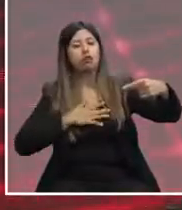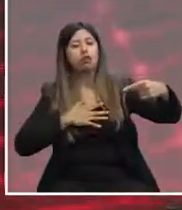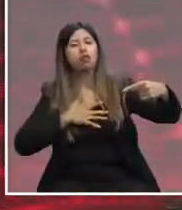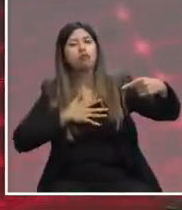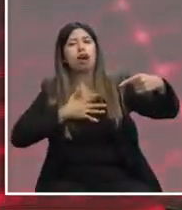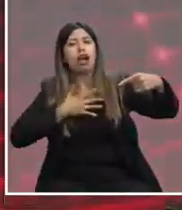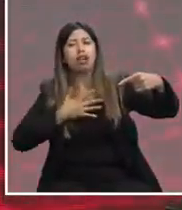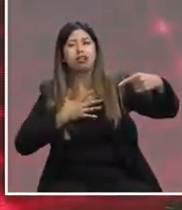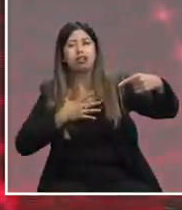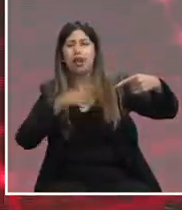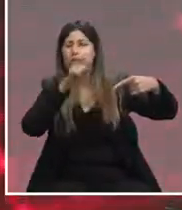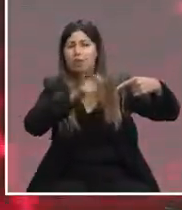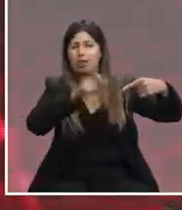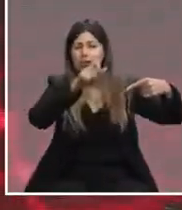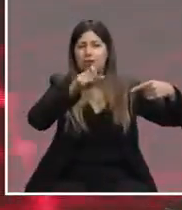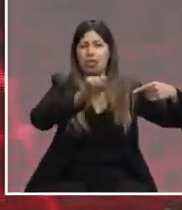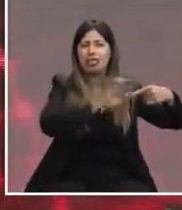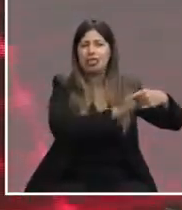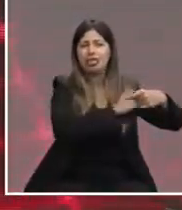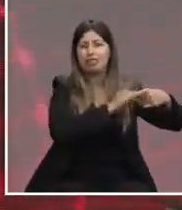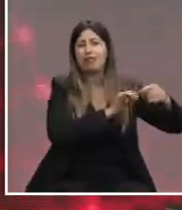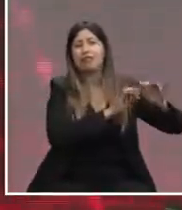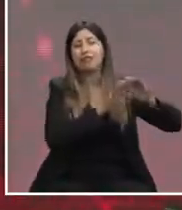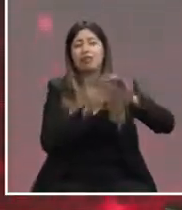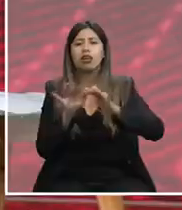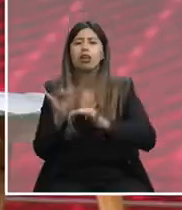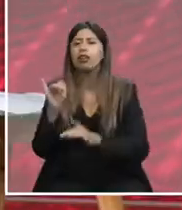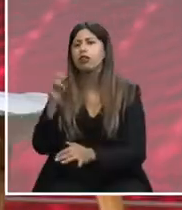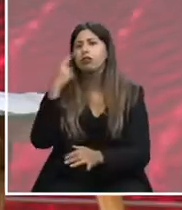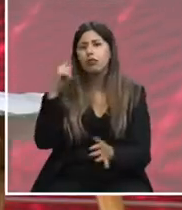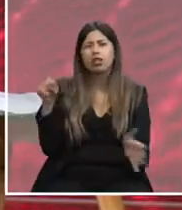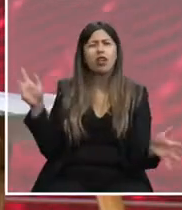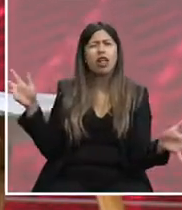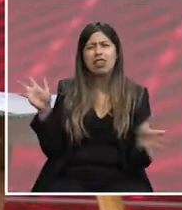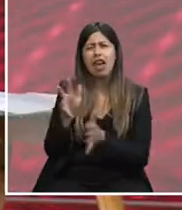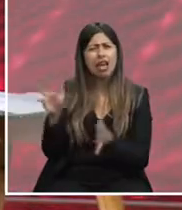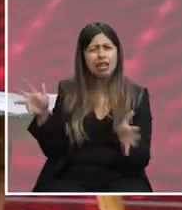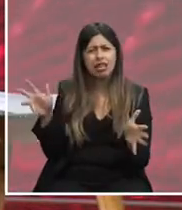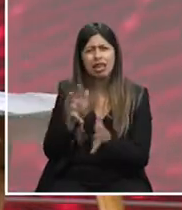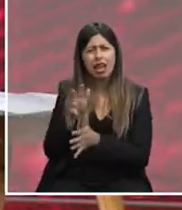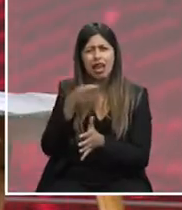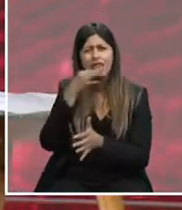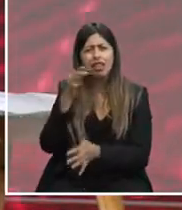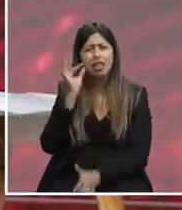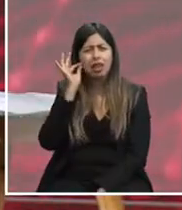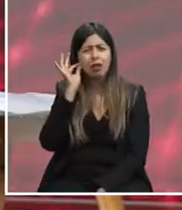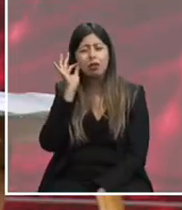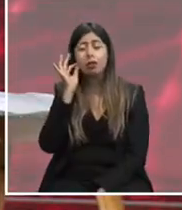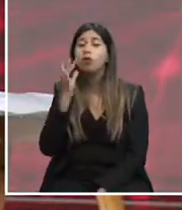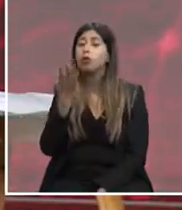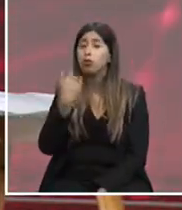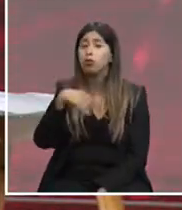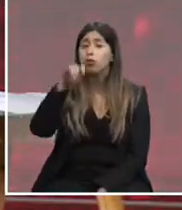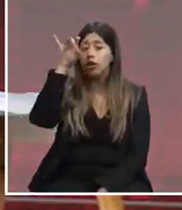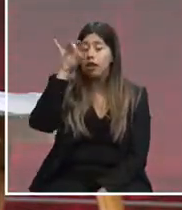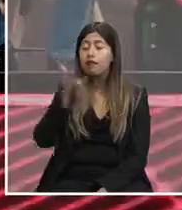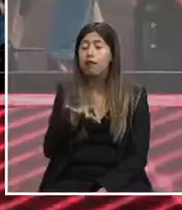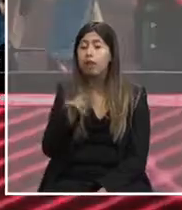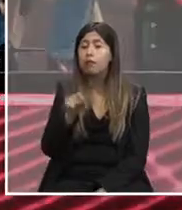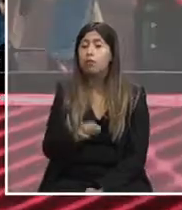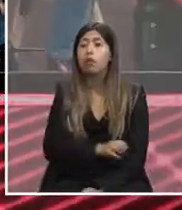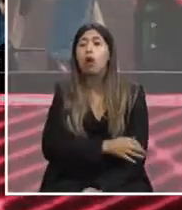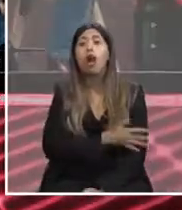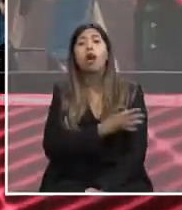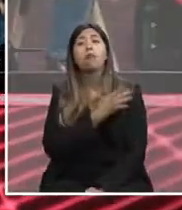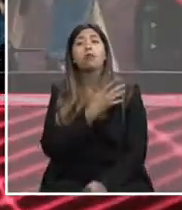las personas que tienen una cierta sensibilidad. Ya, pero eso es una tragedia. O sea, es una tragedia porque sabemos también que de las emociones